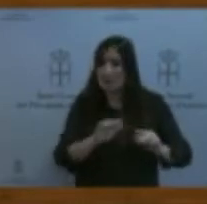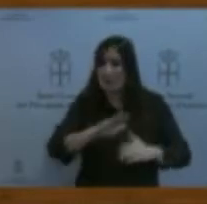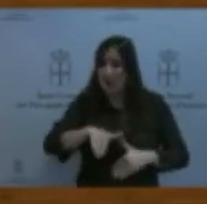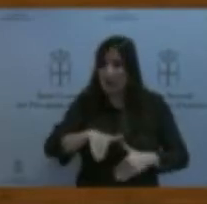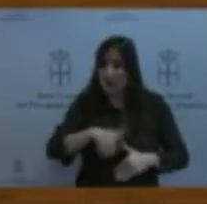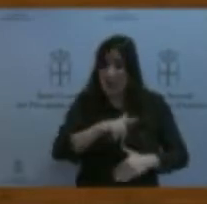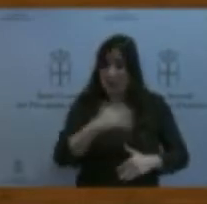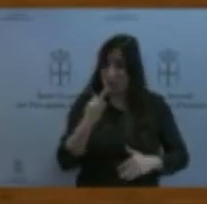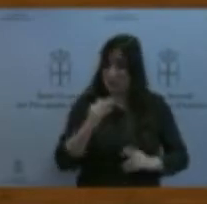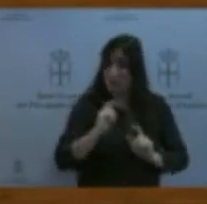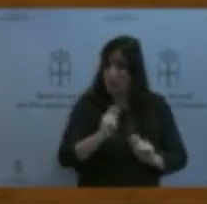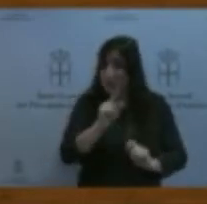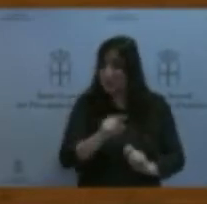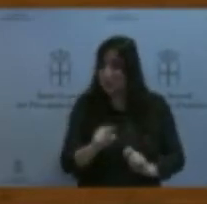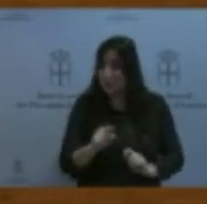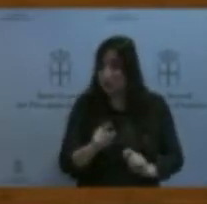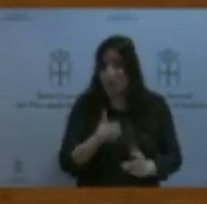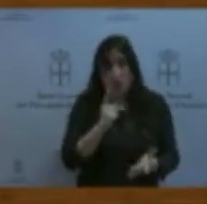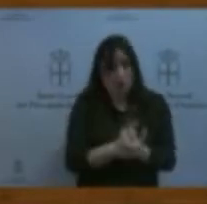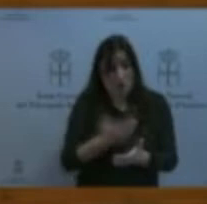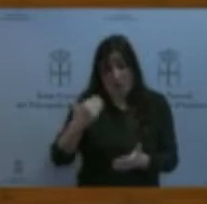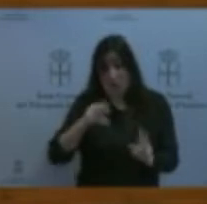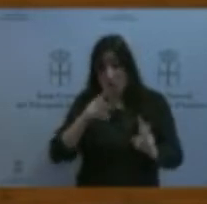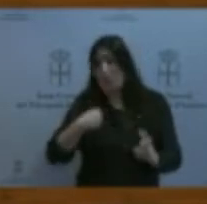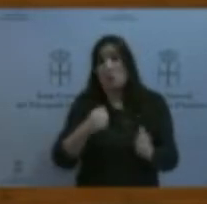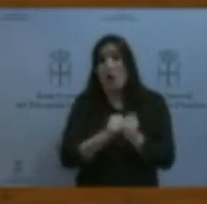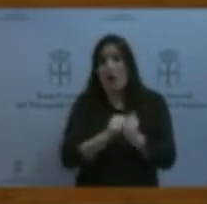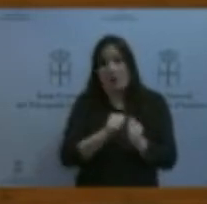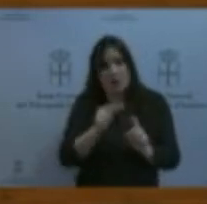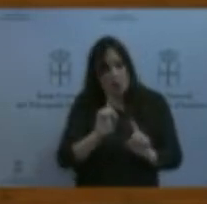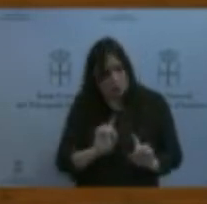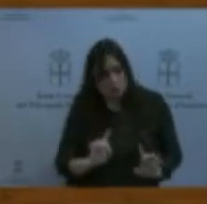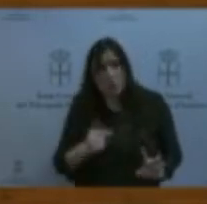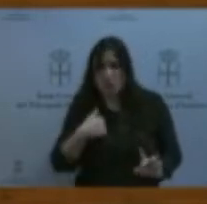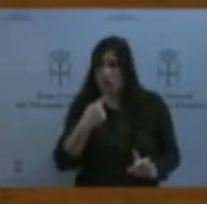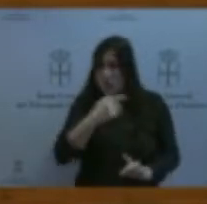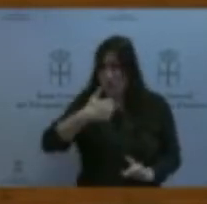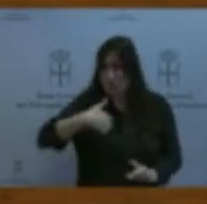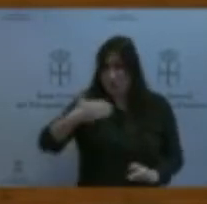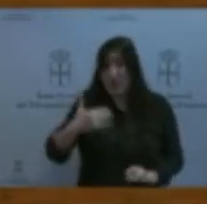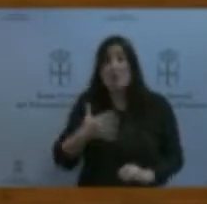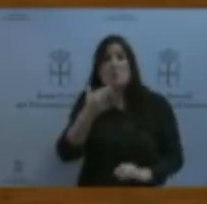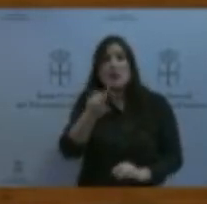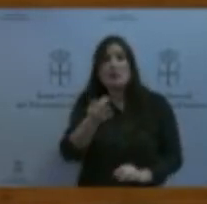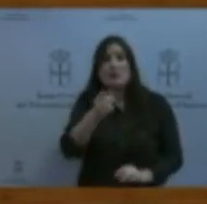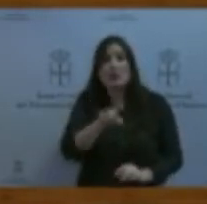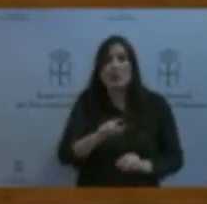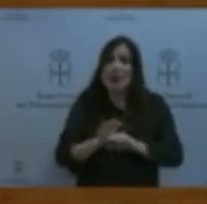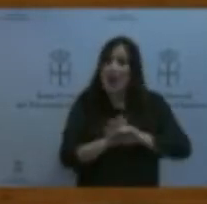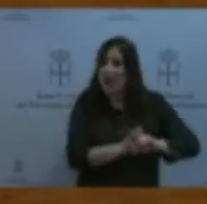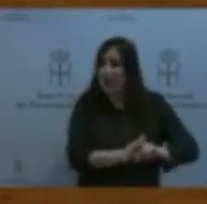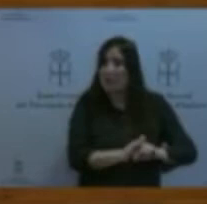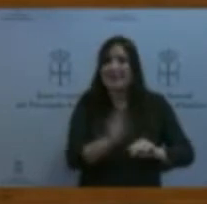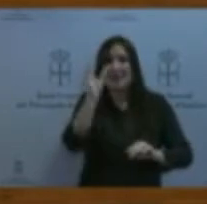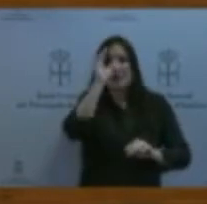acero, de la que yo en alguna ocasión ya le he hablado aquí, y dejar a un lado las ciencias jurídicas y sociales, las humanidades y también algunas de